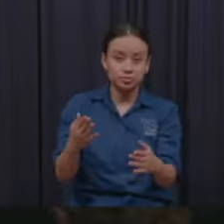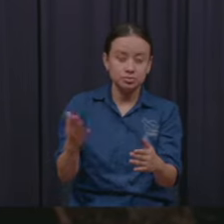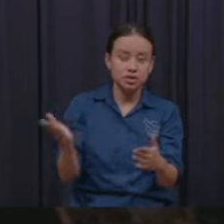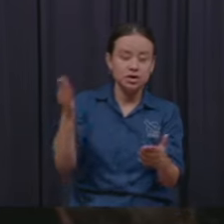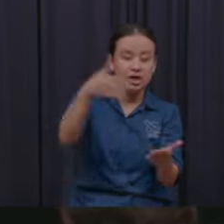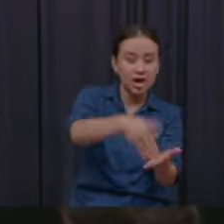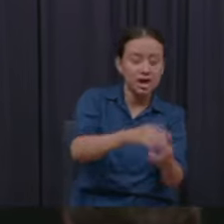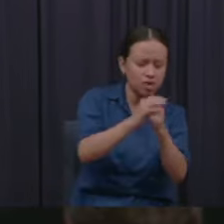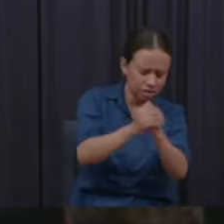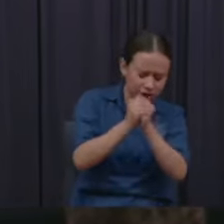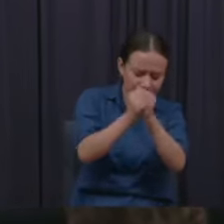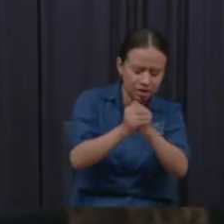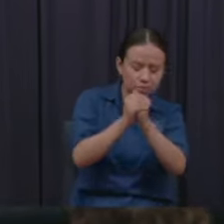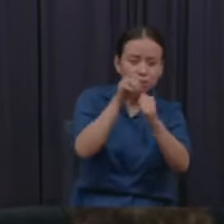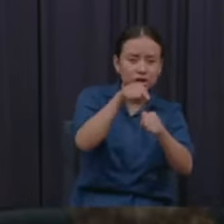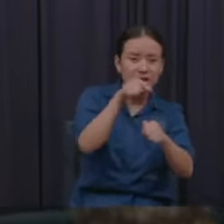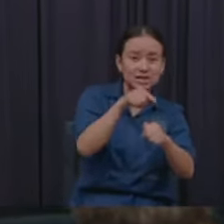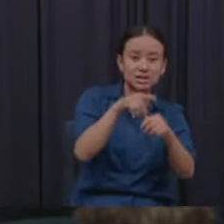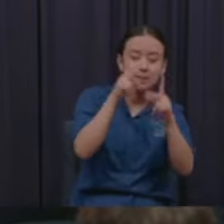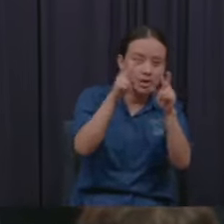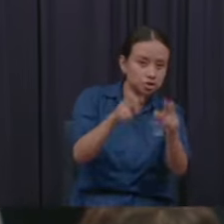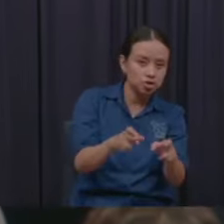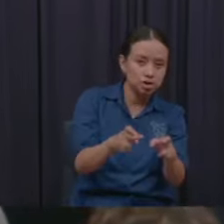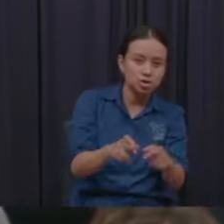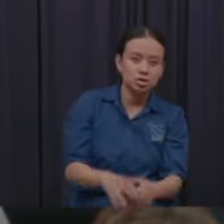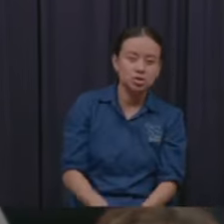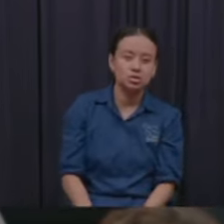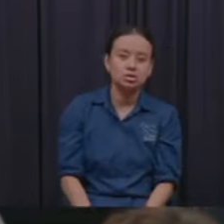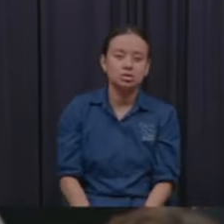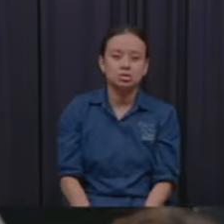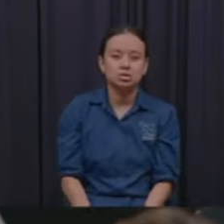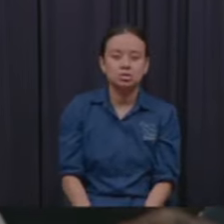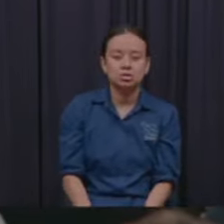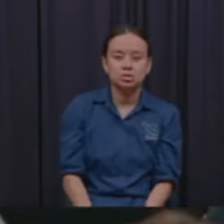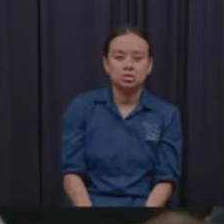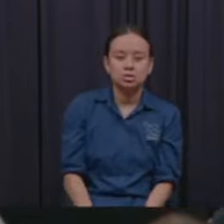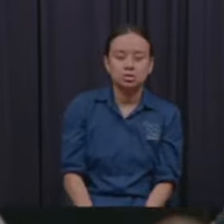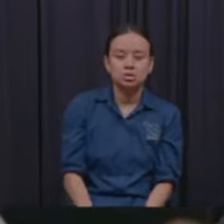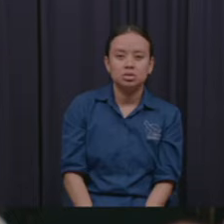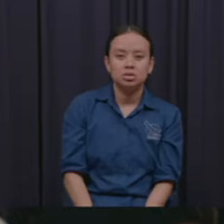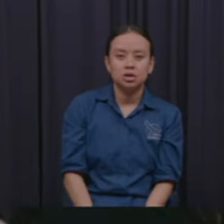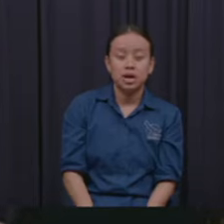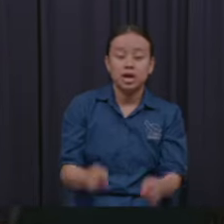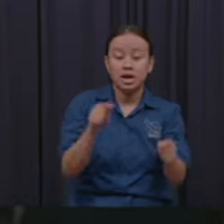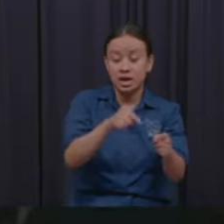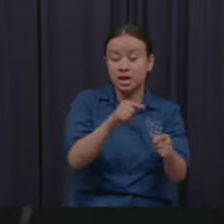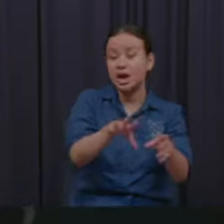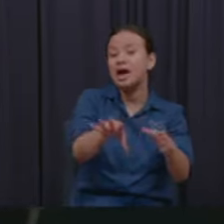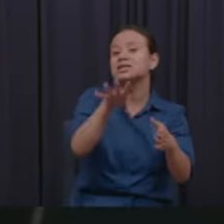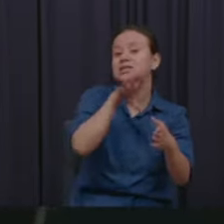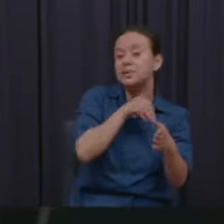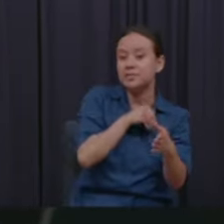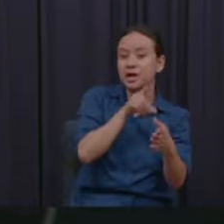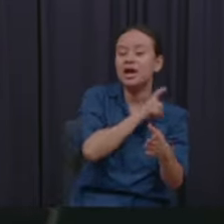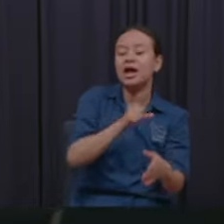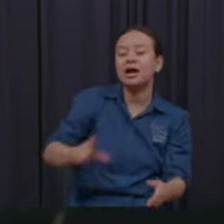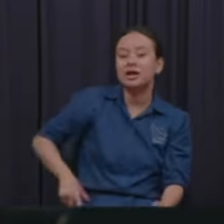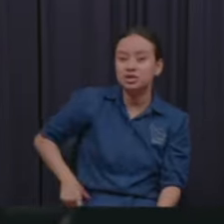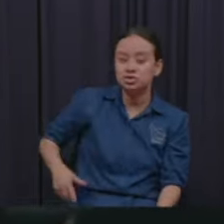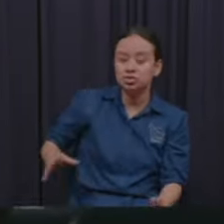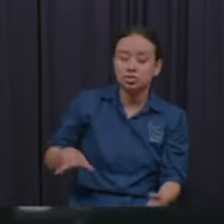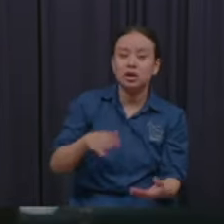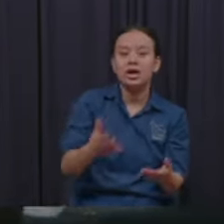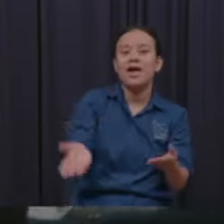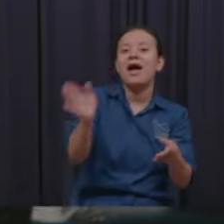ella. Y bueno, me dijeron que ella se había recibido a Cristo, que ella asistía, antes de todo eso había